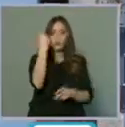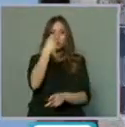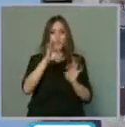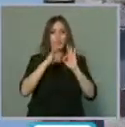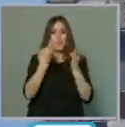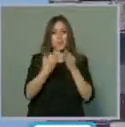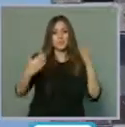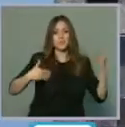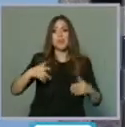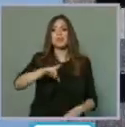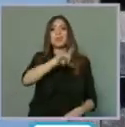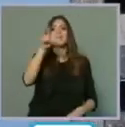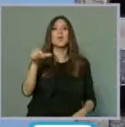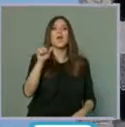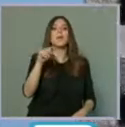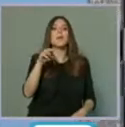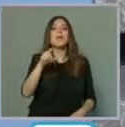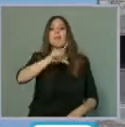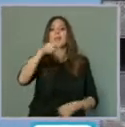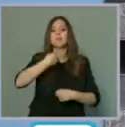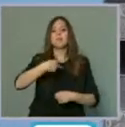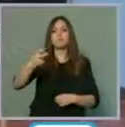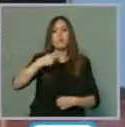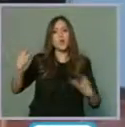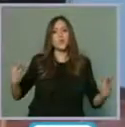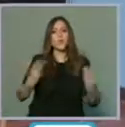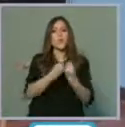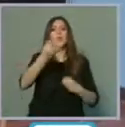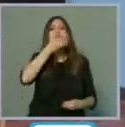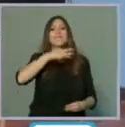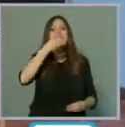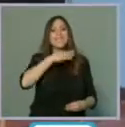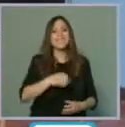ya te estaremos hablando para que nos lleves a las fiestas. Híjole, ¿no? vamos, por favor. A